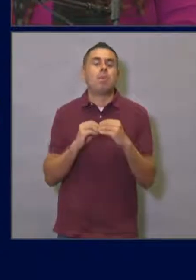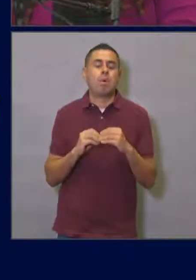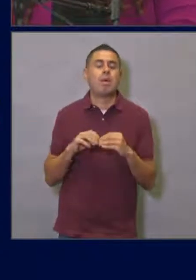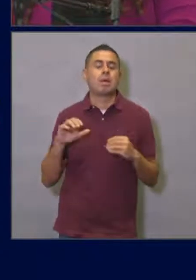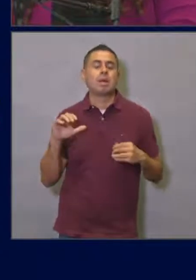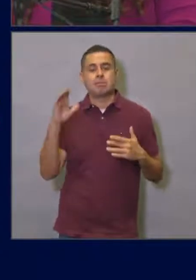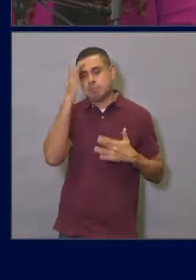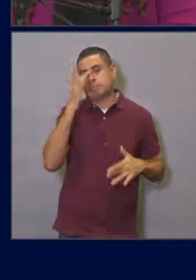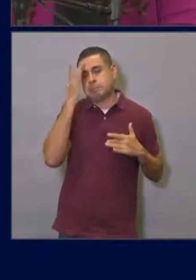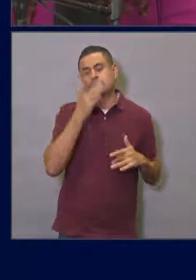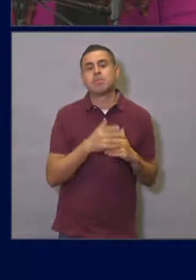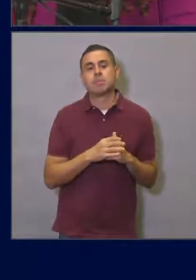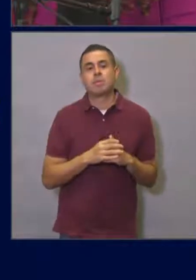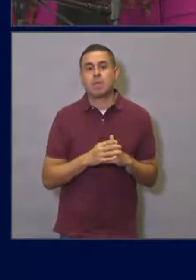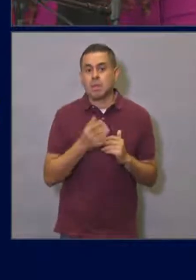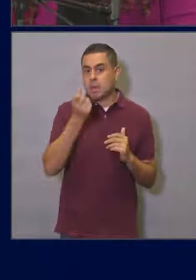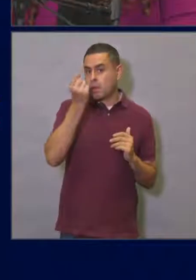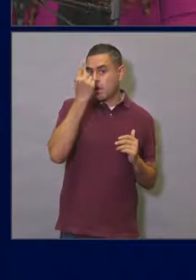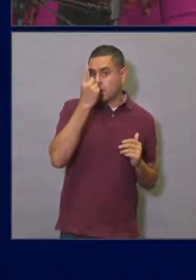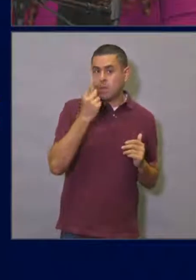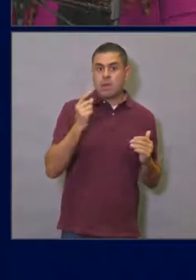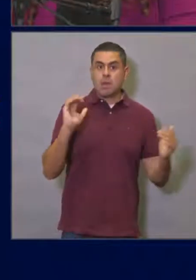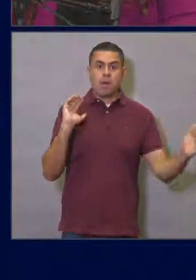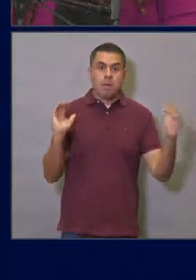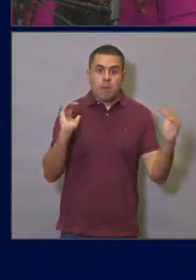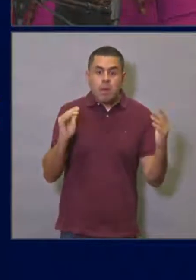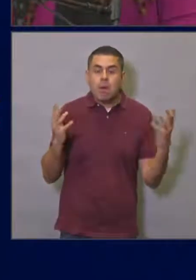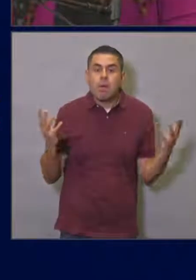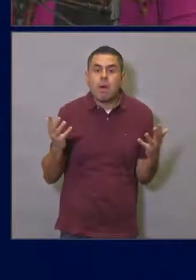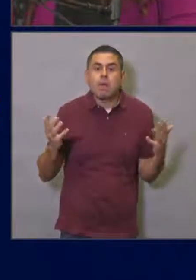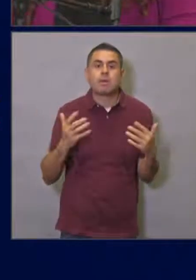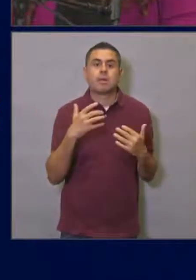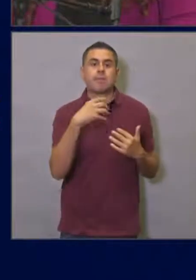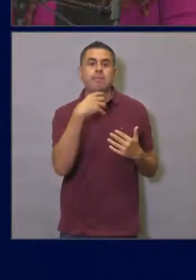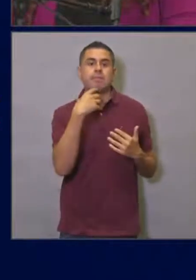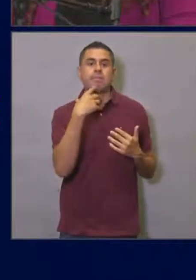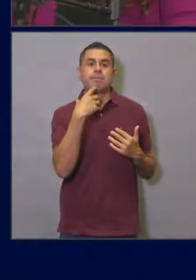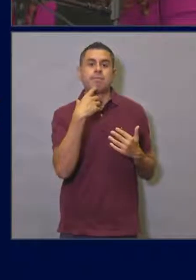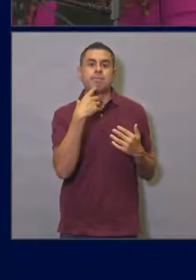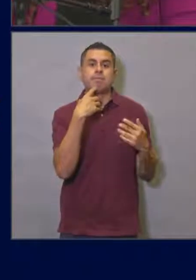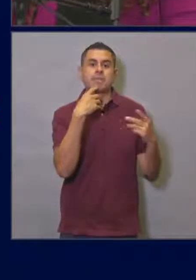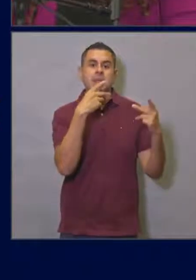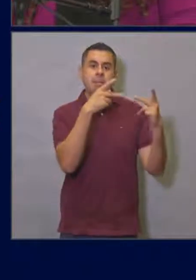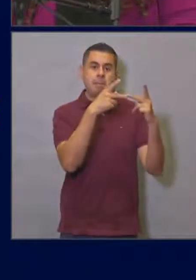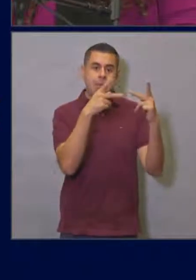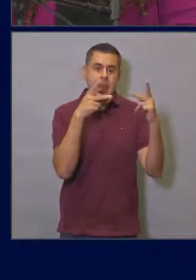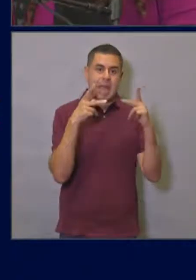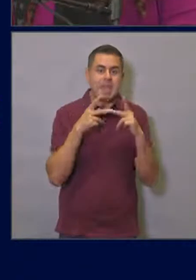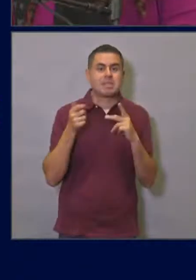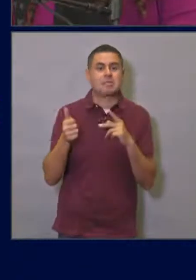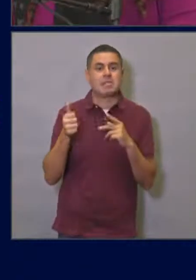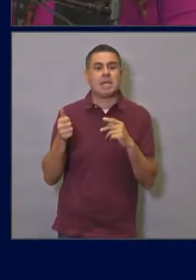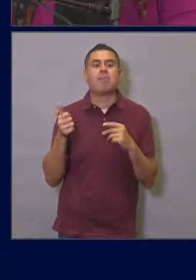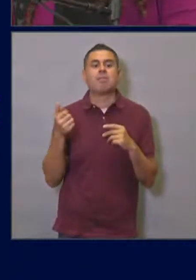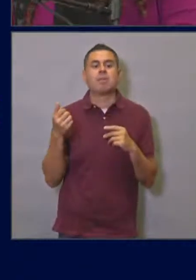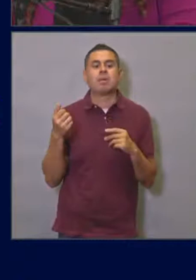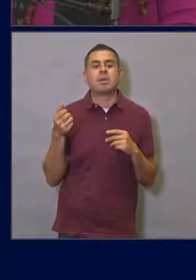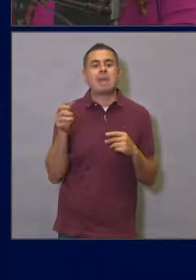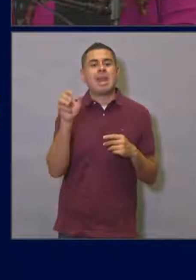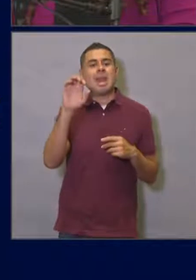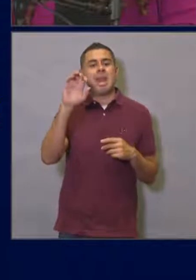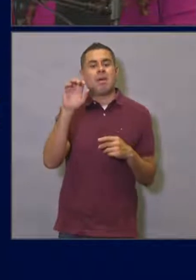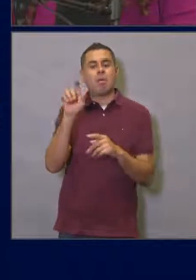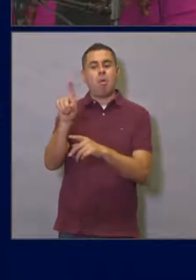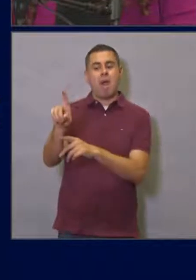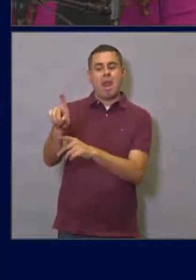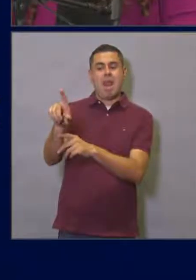el 11 de octubre, los casos entre las personas que viven en las áreas de bajos recursos es de 98 por